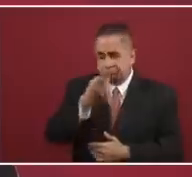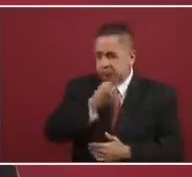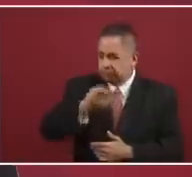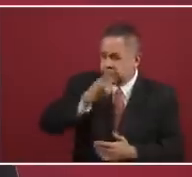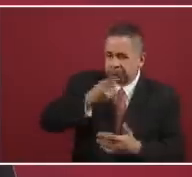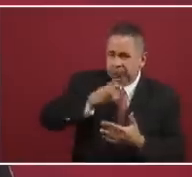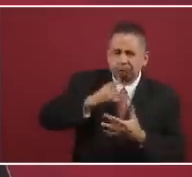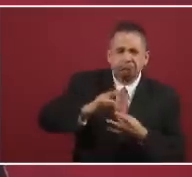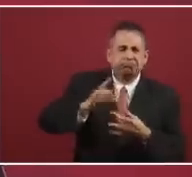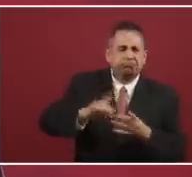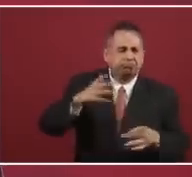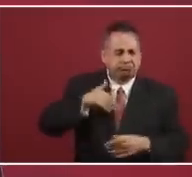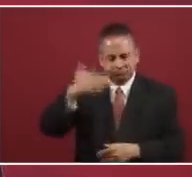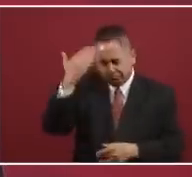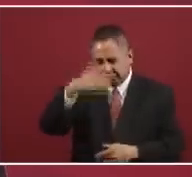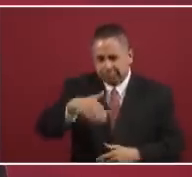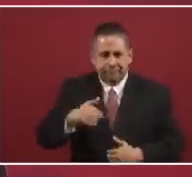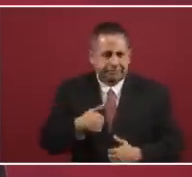de toda la población.